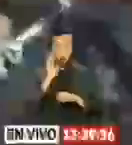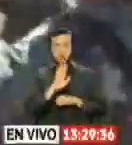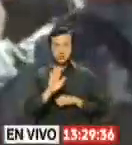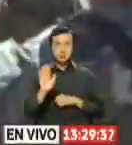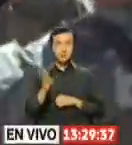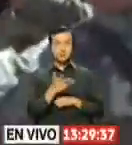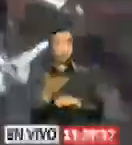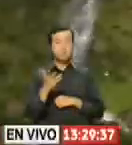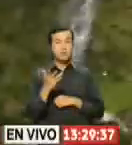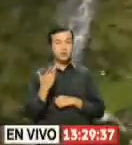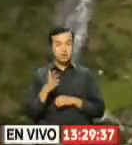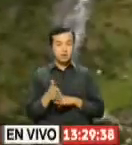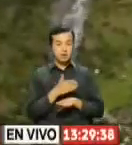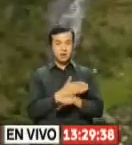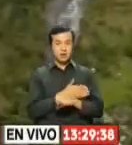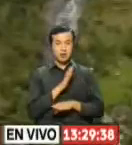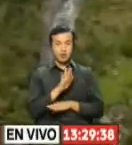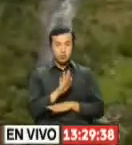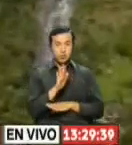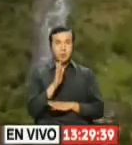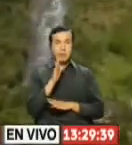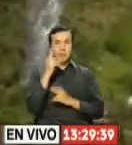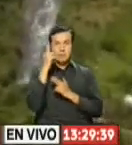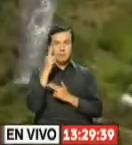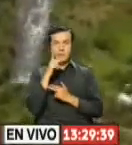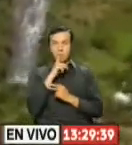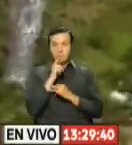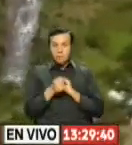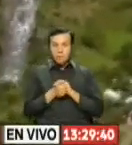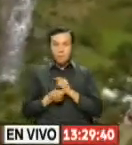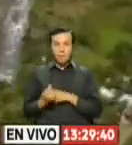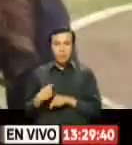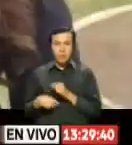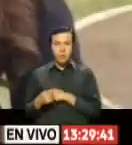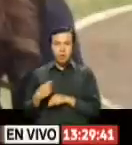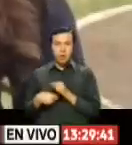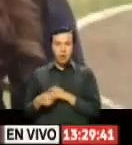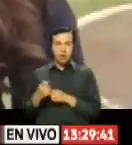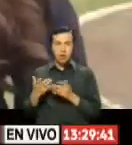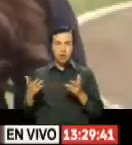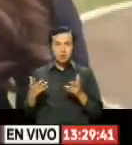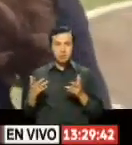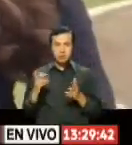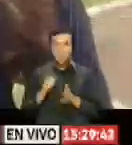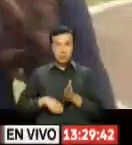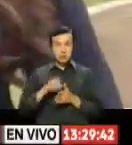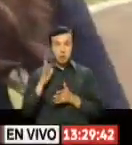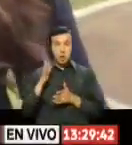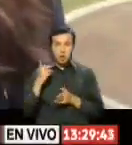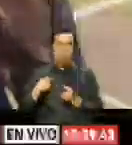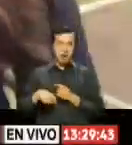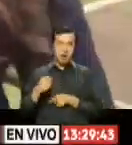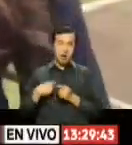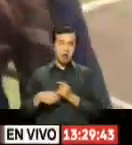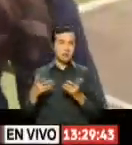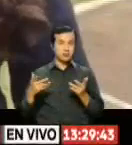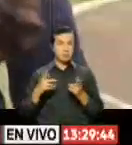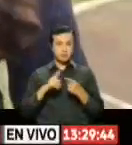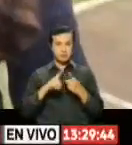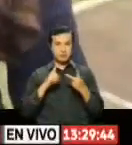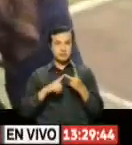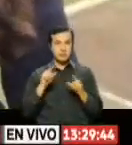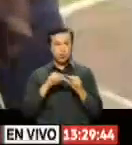investigación previa por el delito de tráfico de armas de fuego, municiones y explosivos sin autorización, y también por el delito